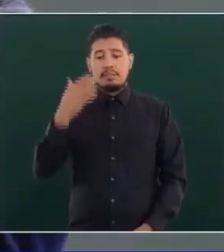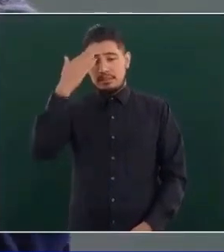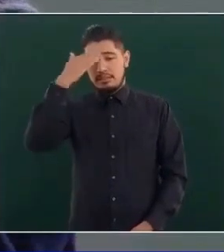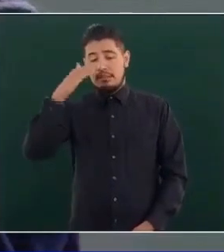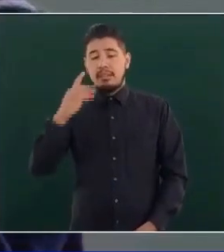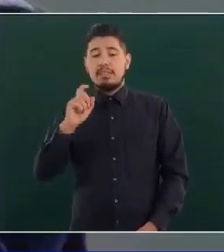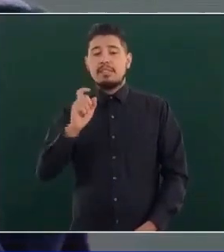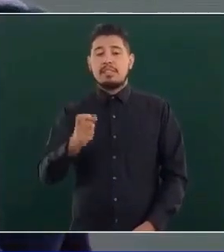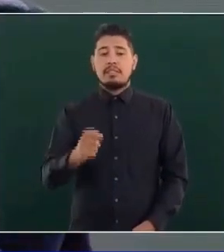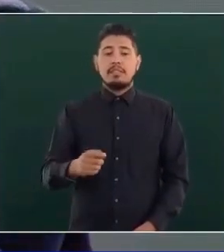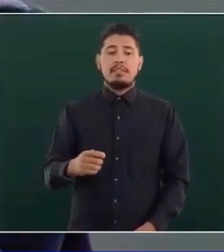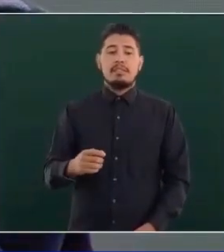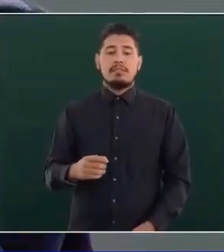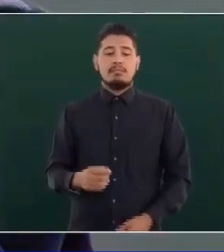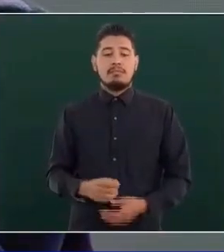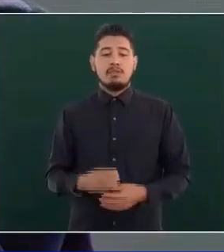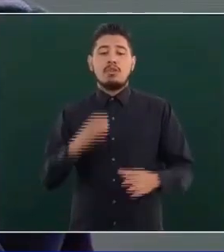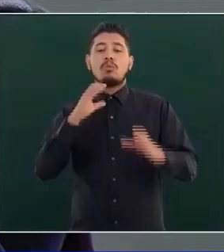por la prensa